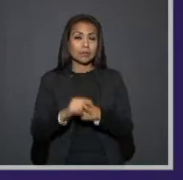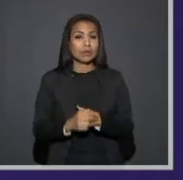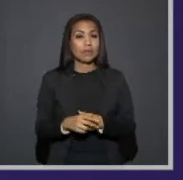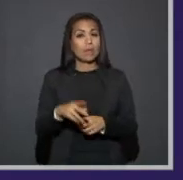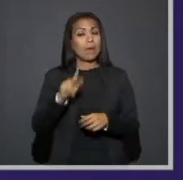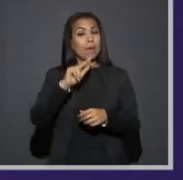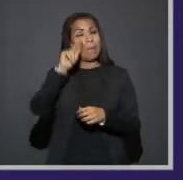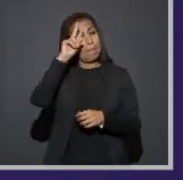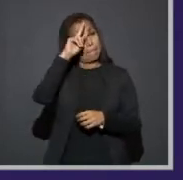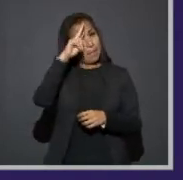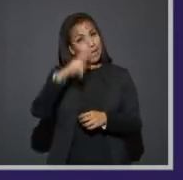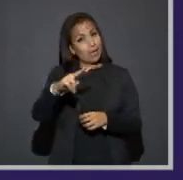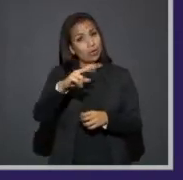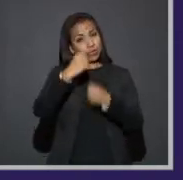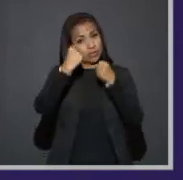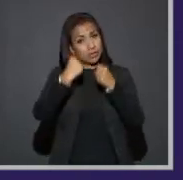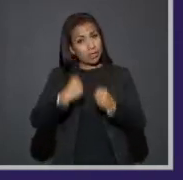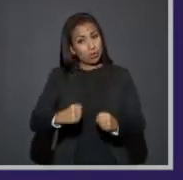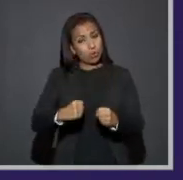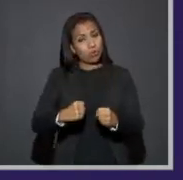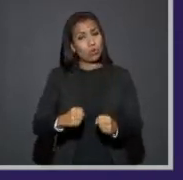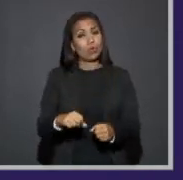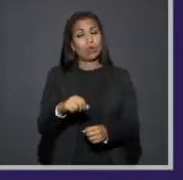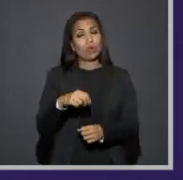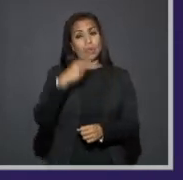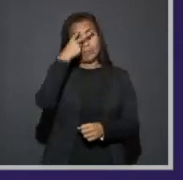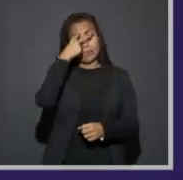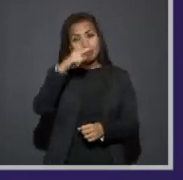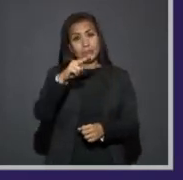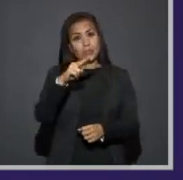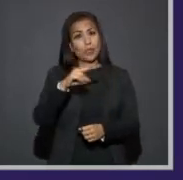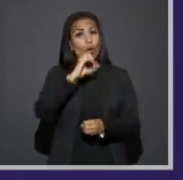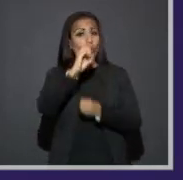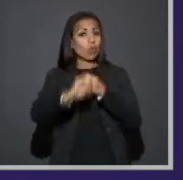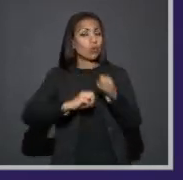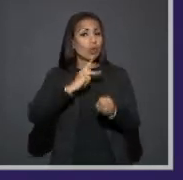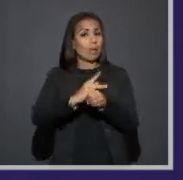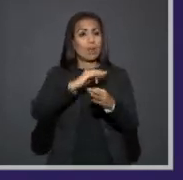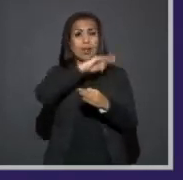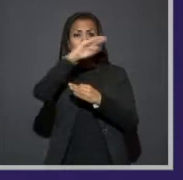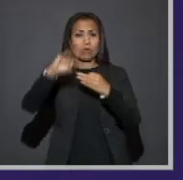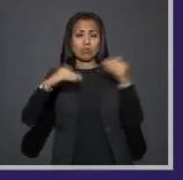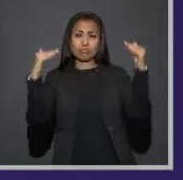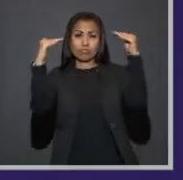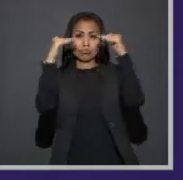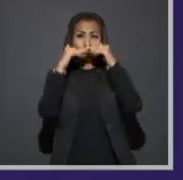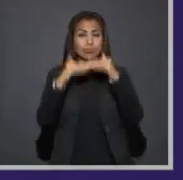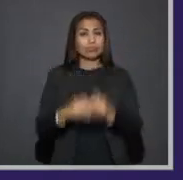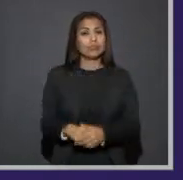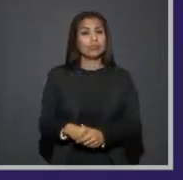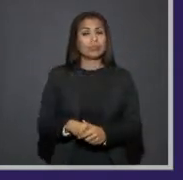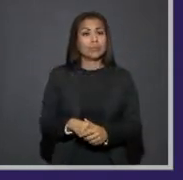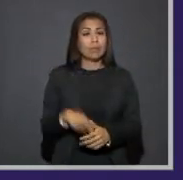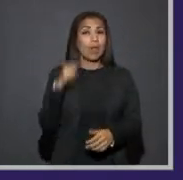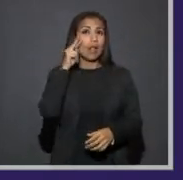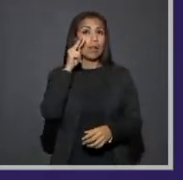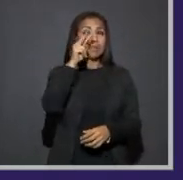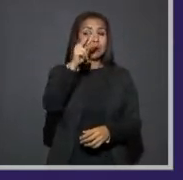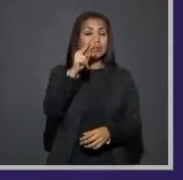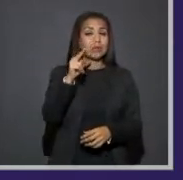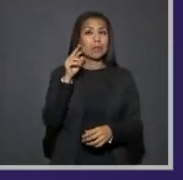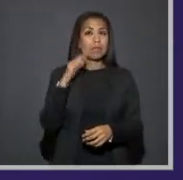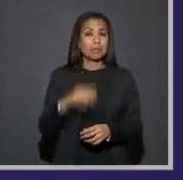con justicia y con oportunidades para todas y todos. Un México que tenga una visión inspiradora de mayor